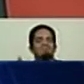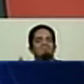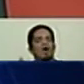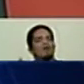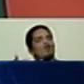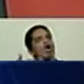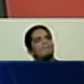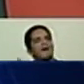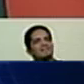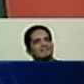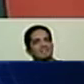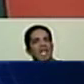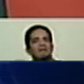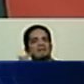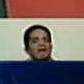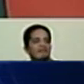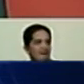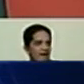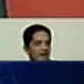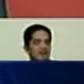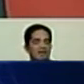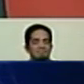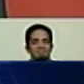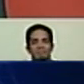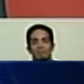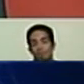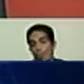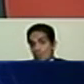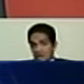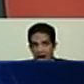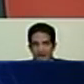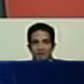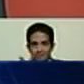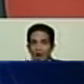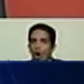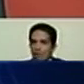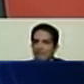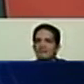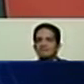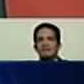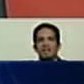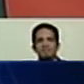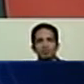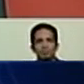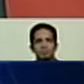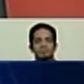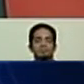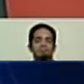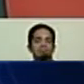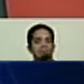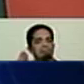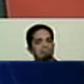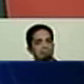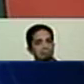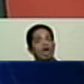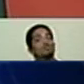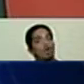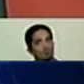al pueblo de Guyana a su pasado oprobioso de esclavitud. Nuestro mensaje es el mensaje de la